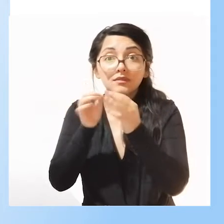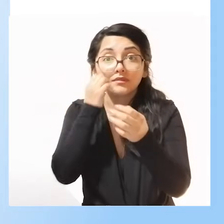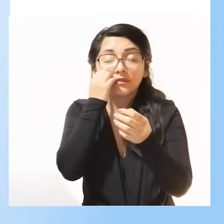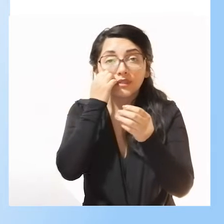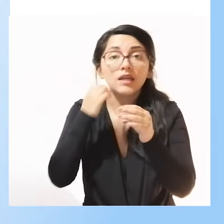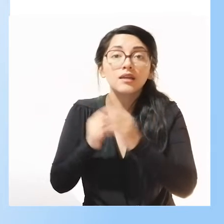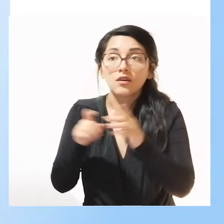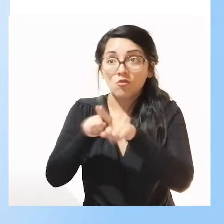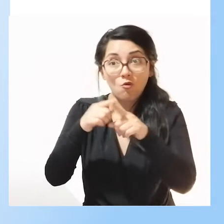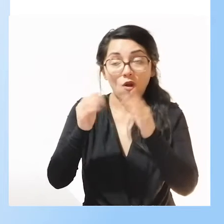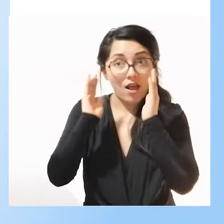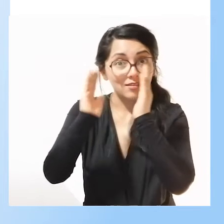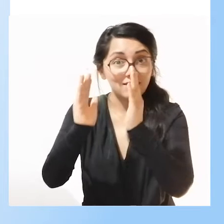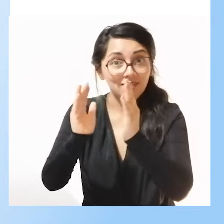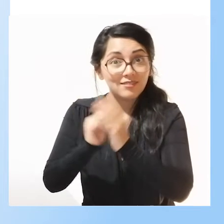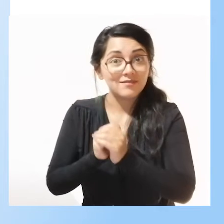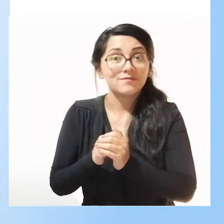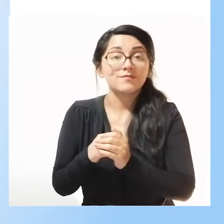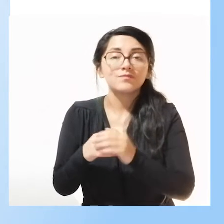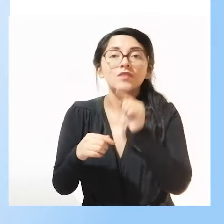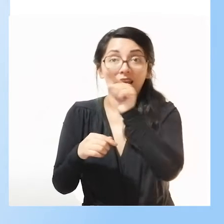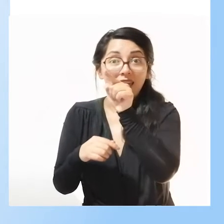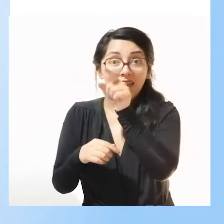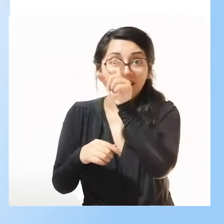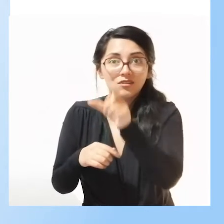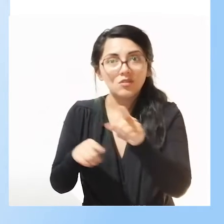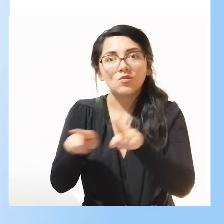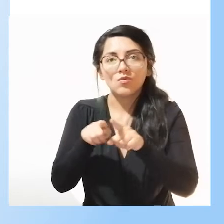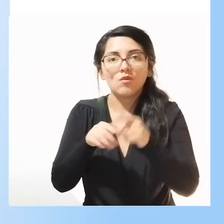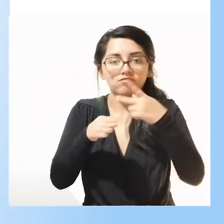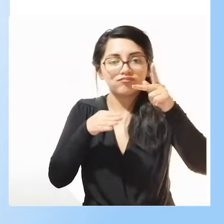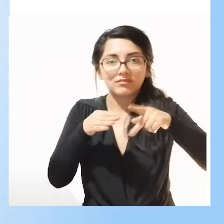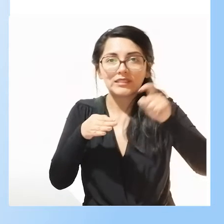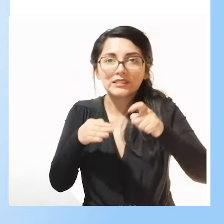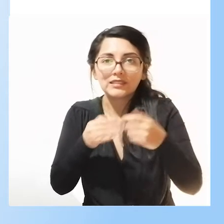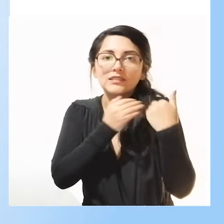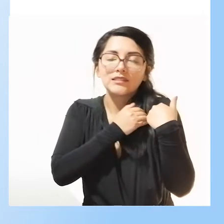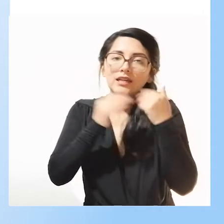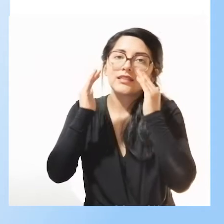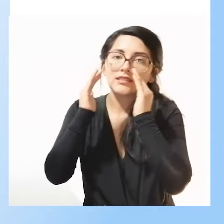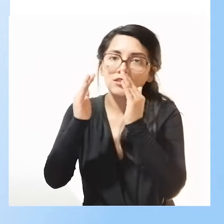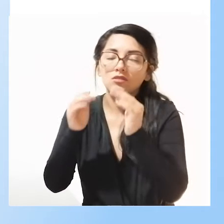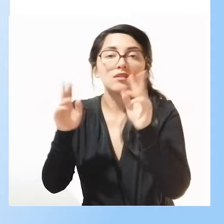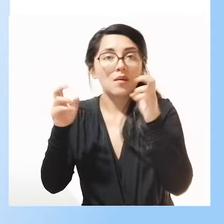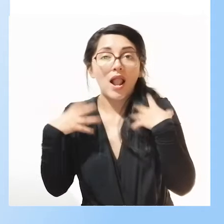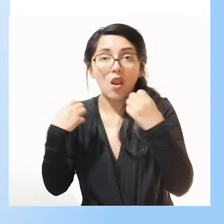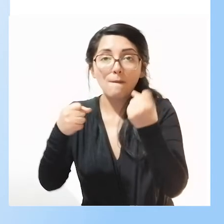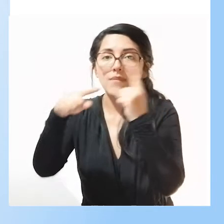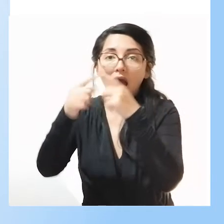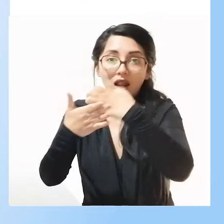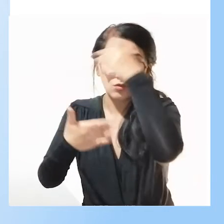población destinataria, por tanto, es objeto de intervención, es objeto de atención, tanto sanitaria como